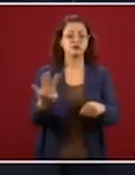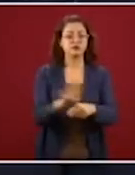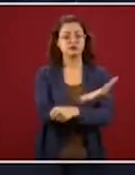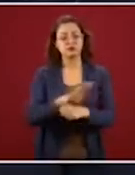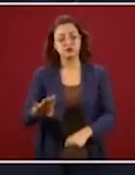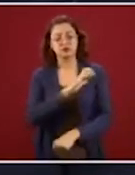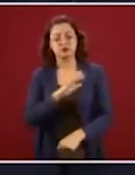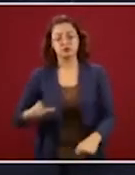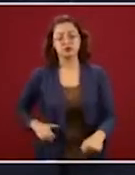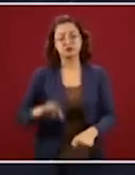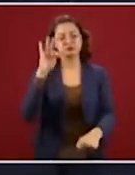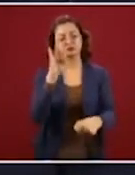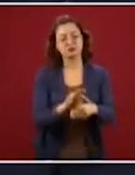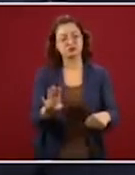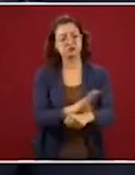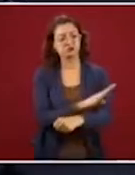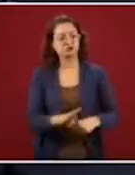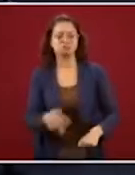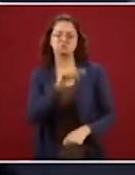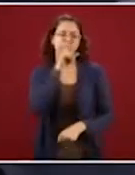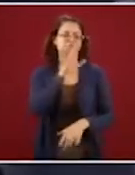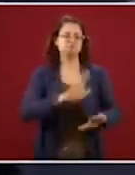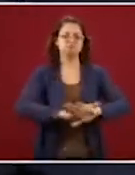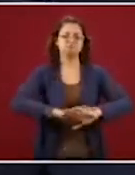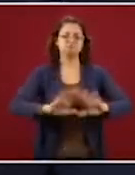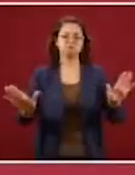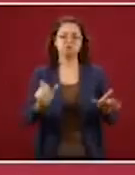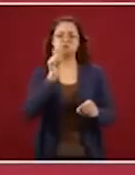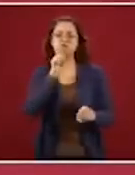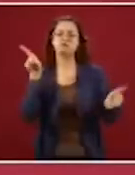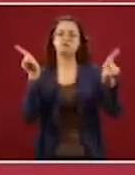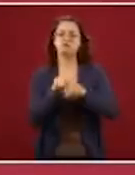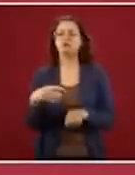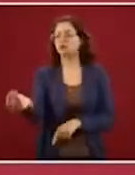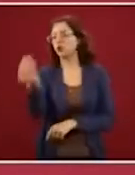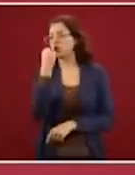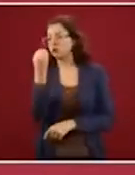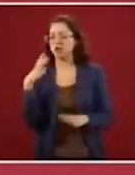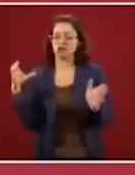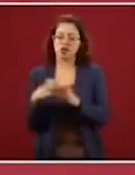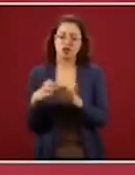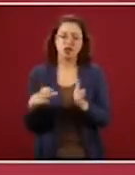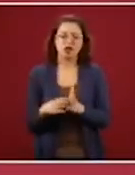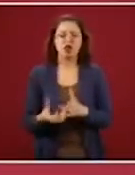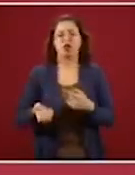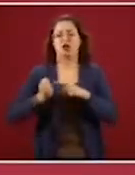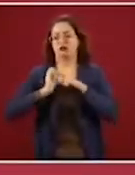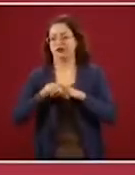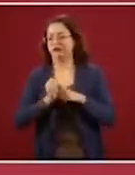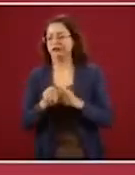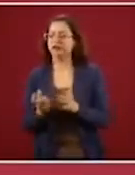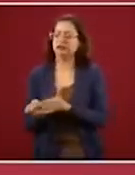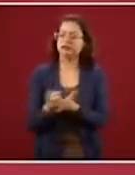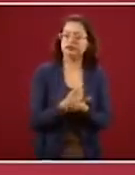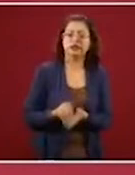candidatos, que se acabe lo del reparto de las despensas, el frijol con gorgojo,